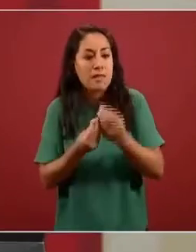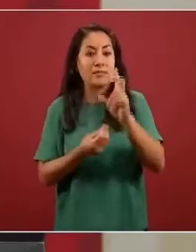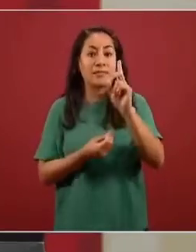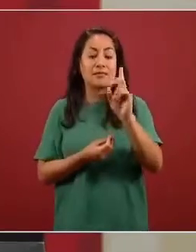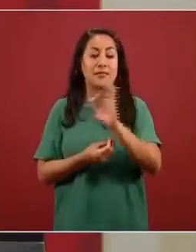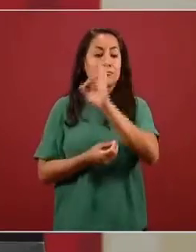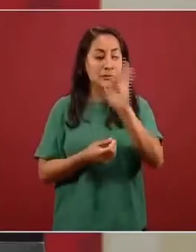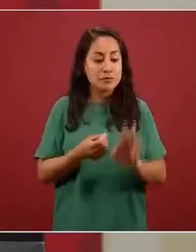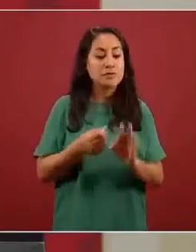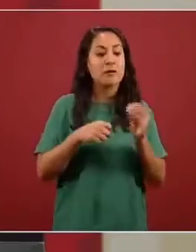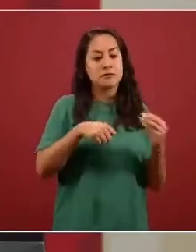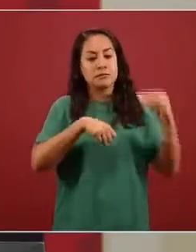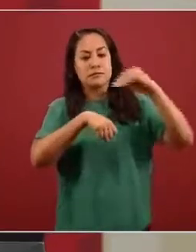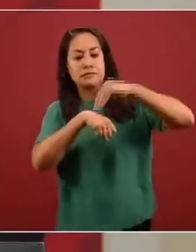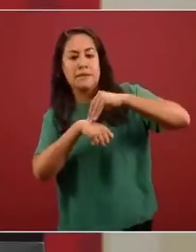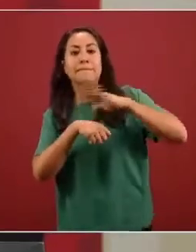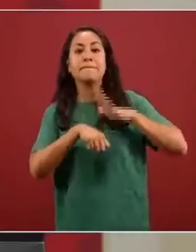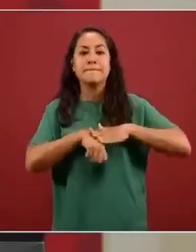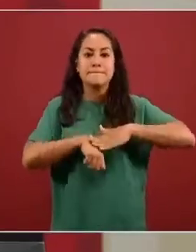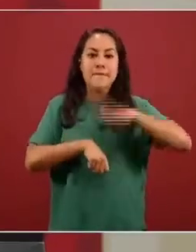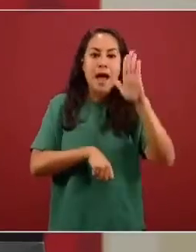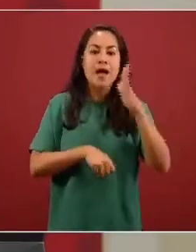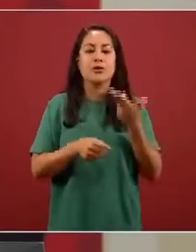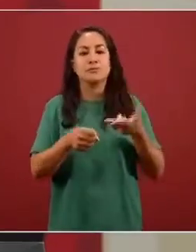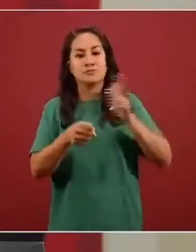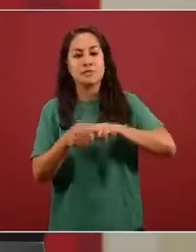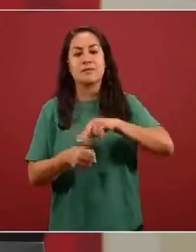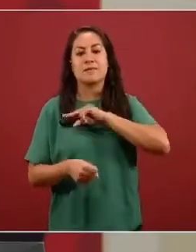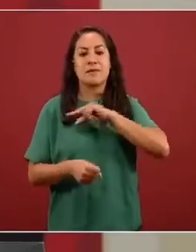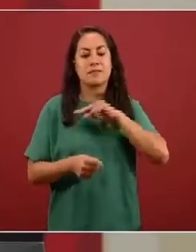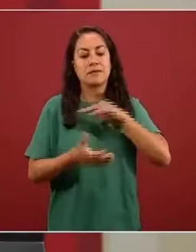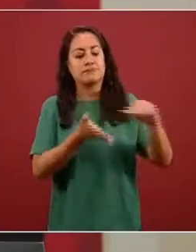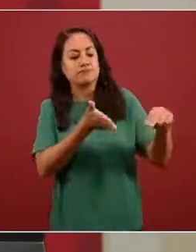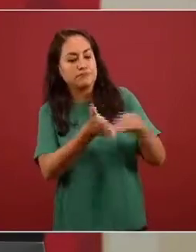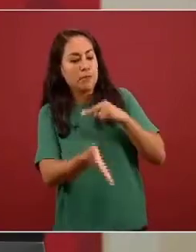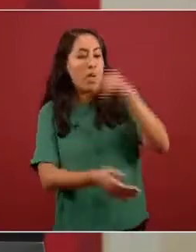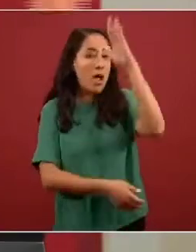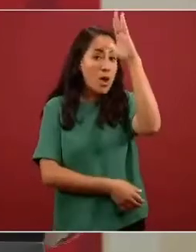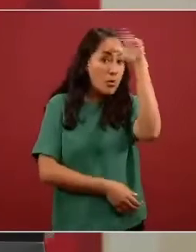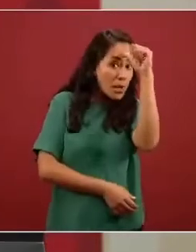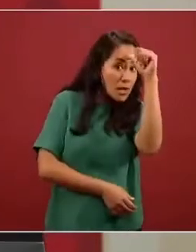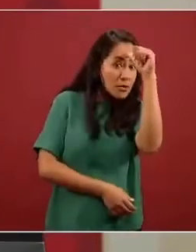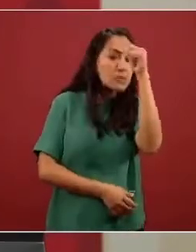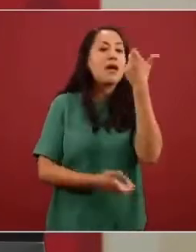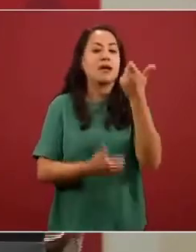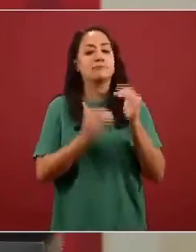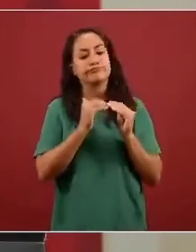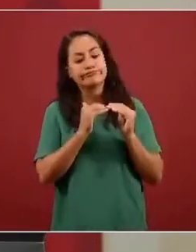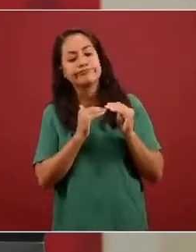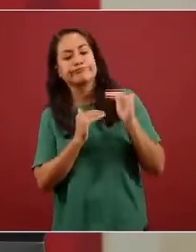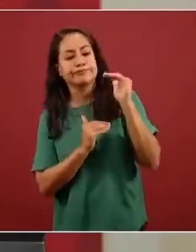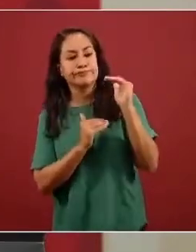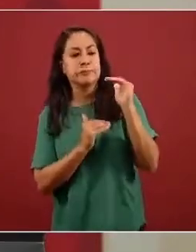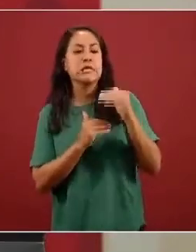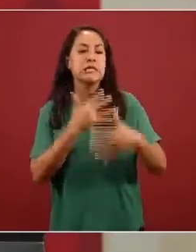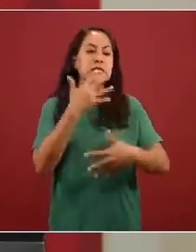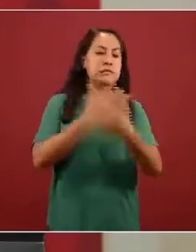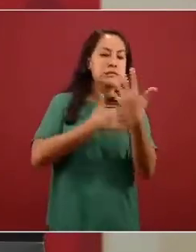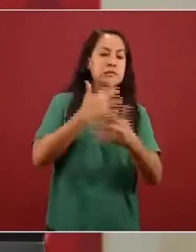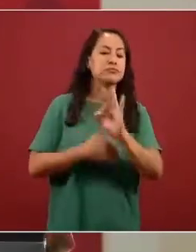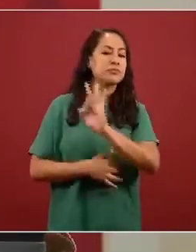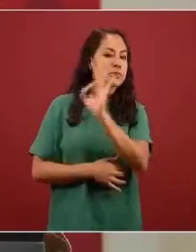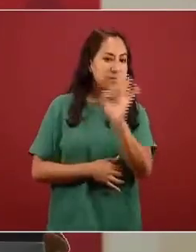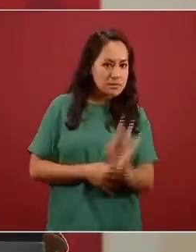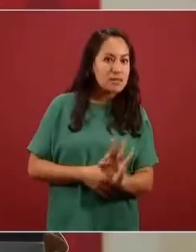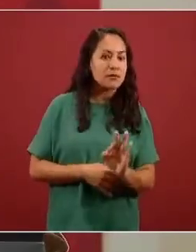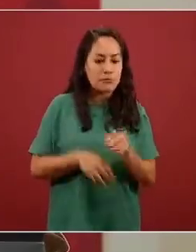con las instituciones privadas o las organizaciones privadas de salud, se aumentó cerca de un 15% de